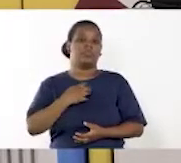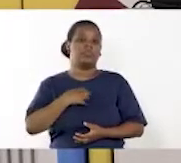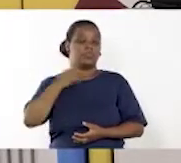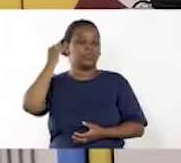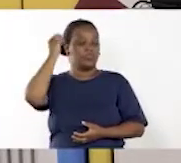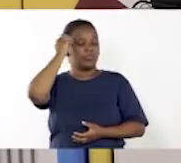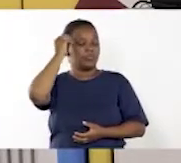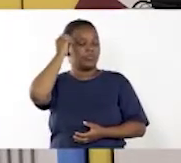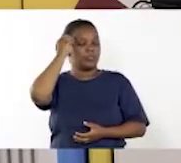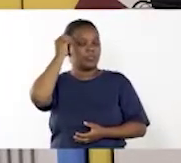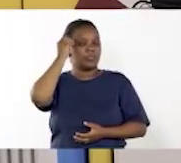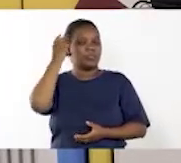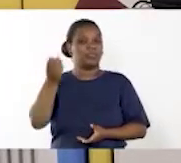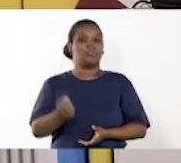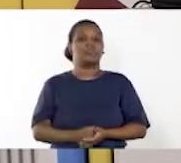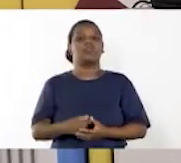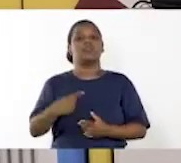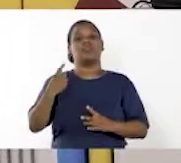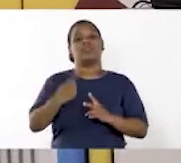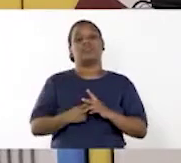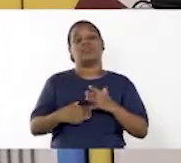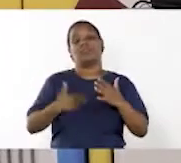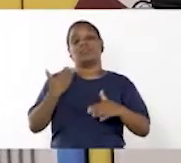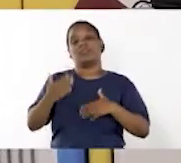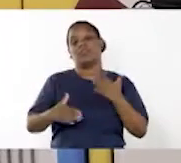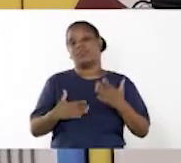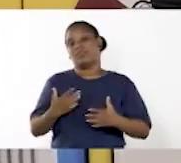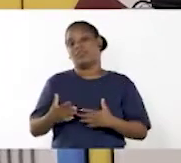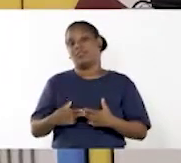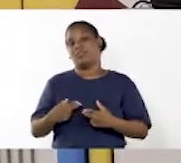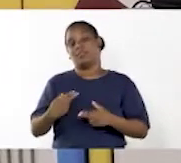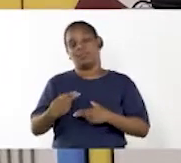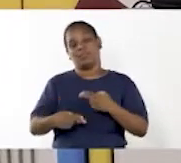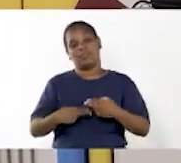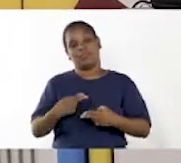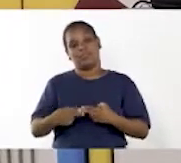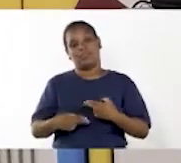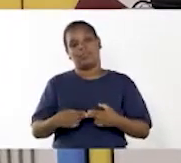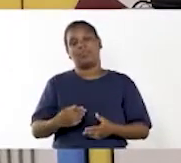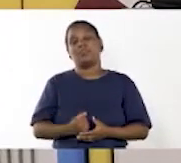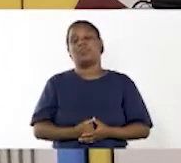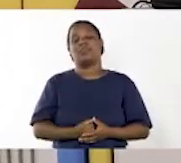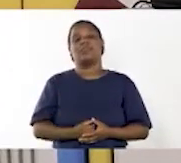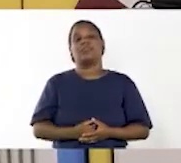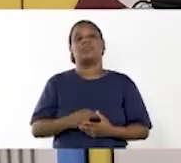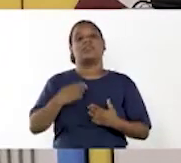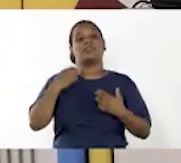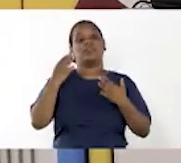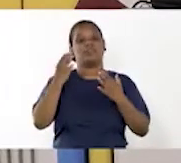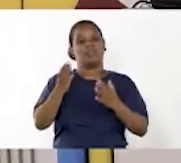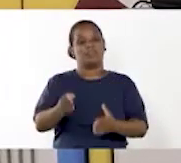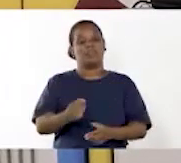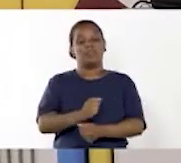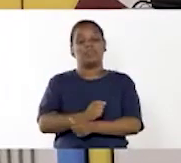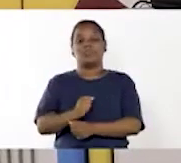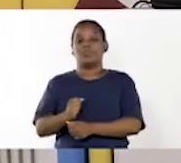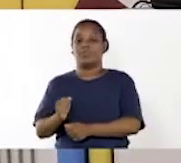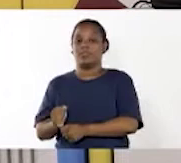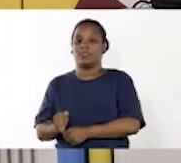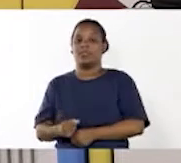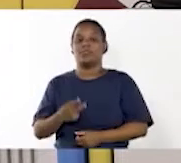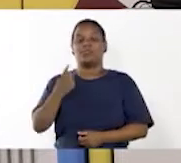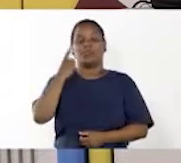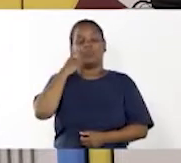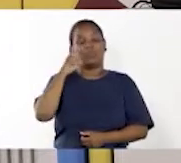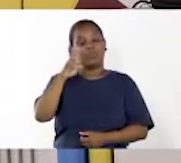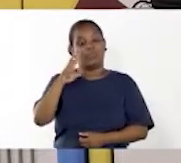en cuenta para las actividades que van a realizar, para las actividades que le van a llevar a sus profesores para que sean